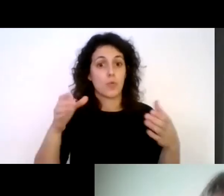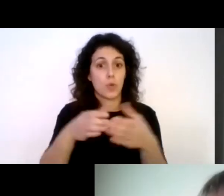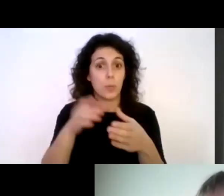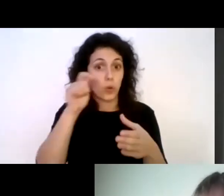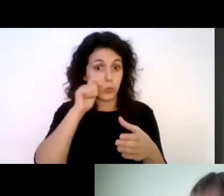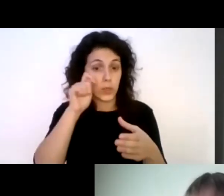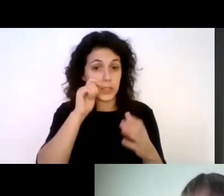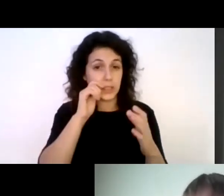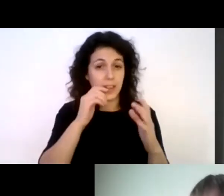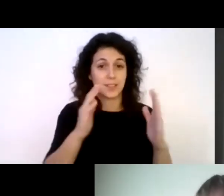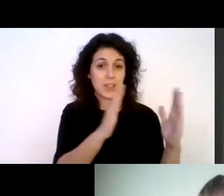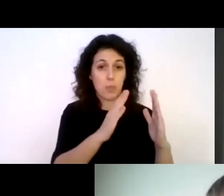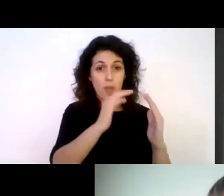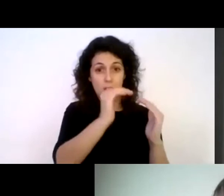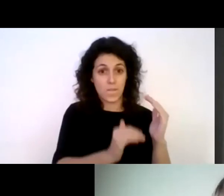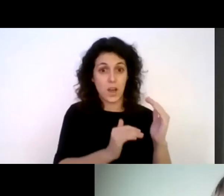baja? Y esto es